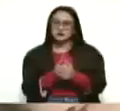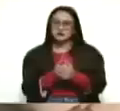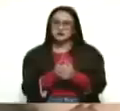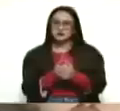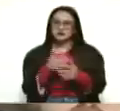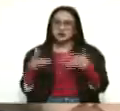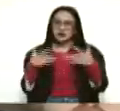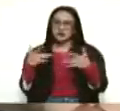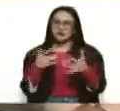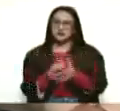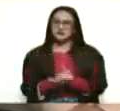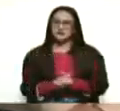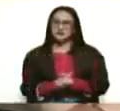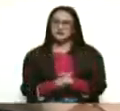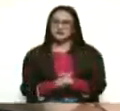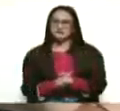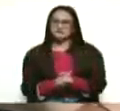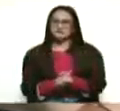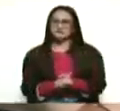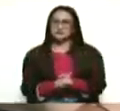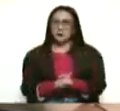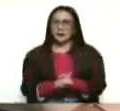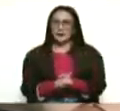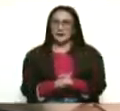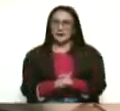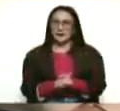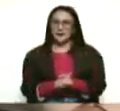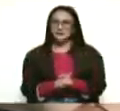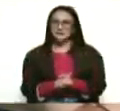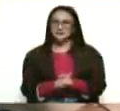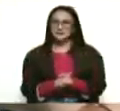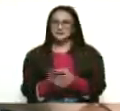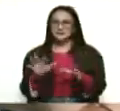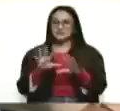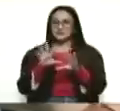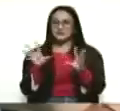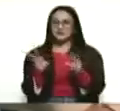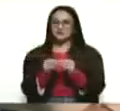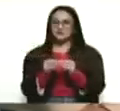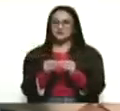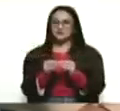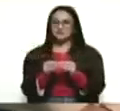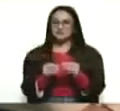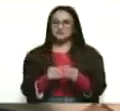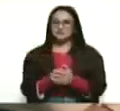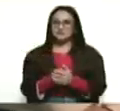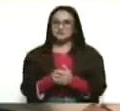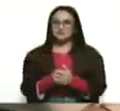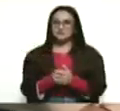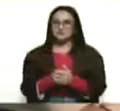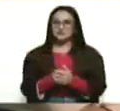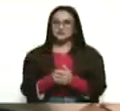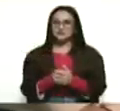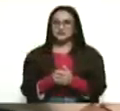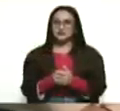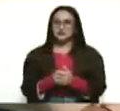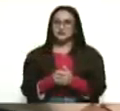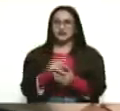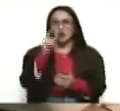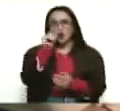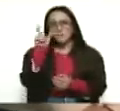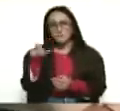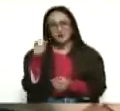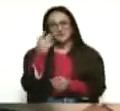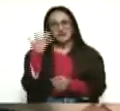la actividad. Sobre la pregunta, podría resumirse con la maravillosa frase de Alberto Arbelo